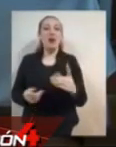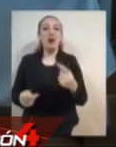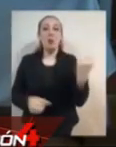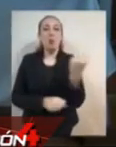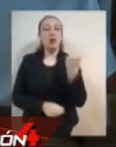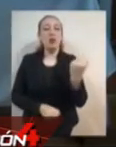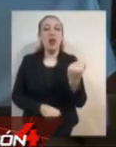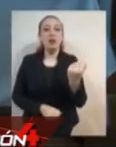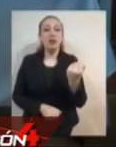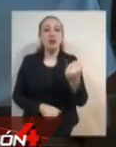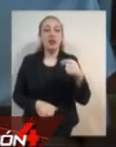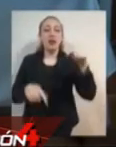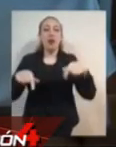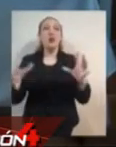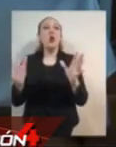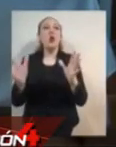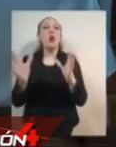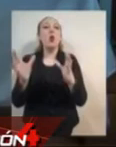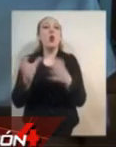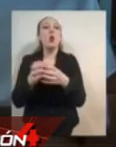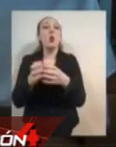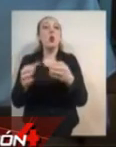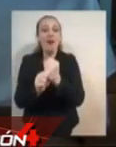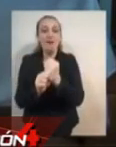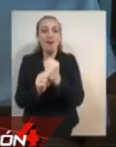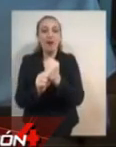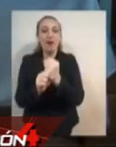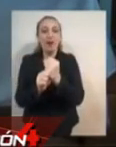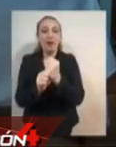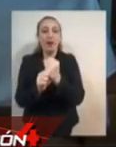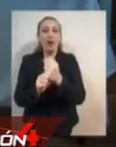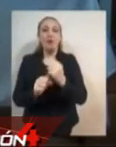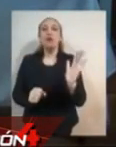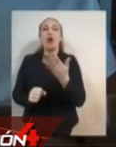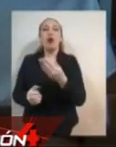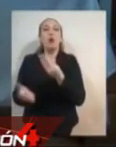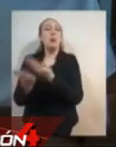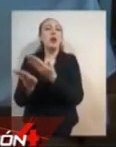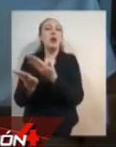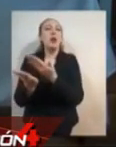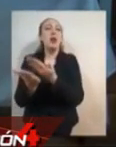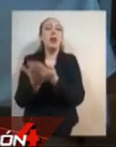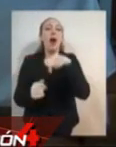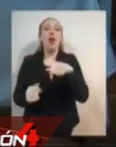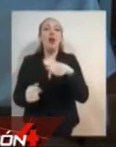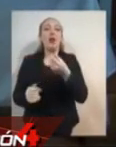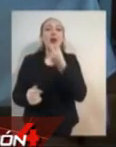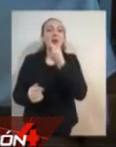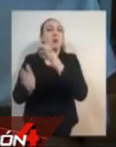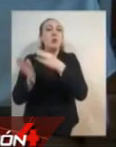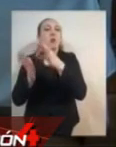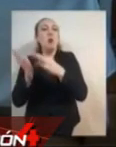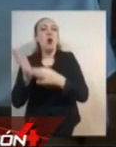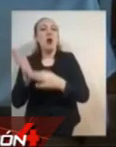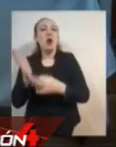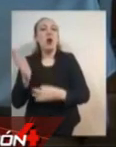esa intervención y ese trabajo en conjunto, que estamos poniendo requisitos extraordinarios en